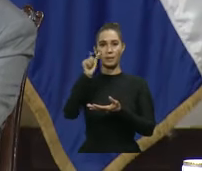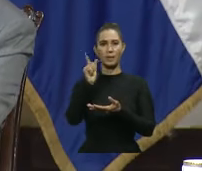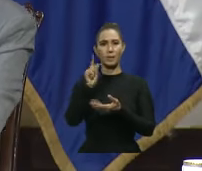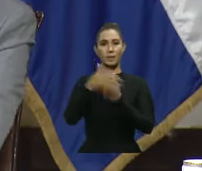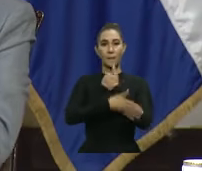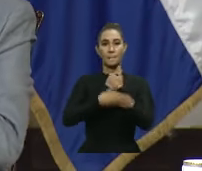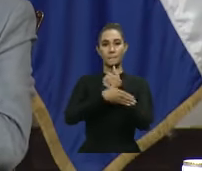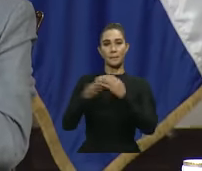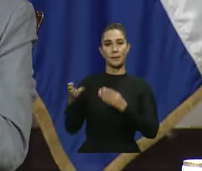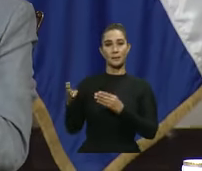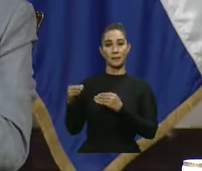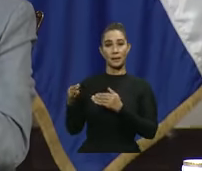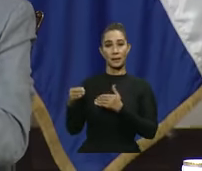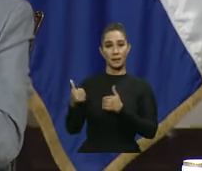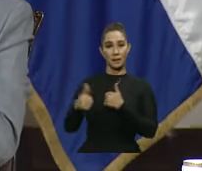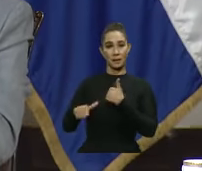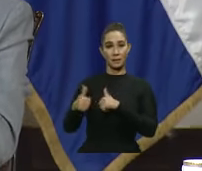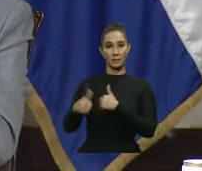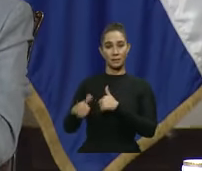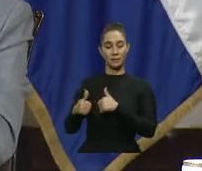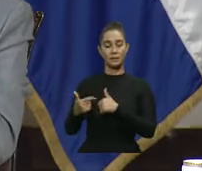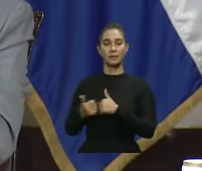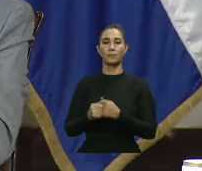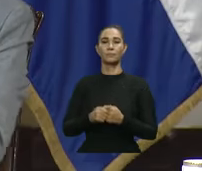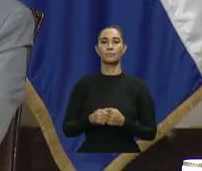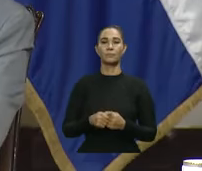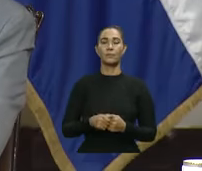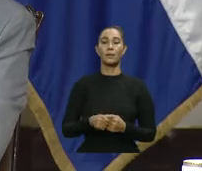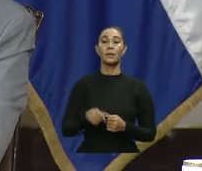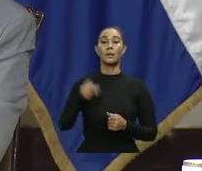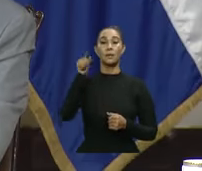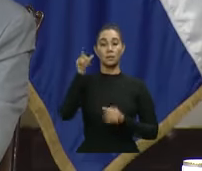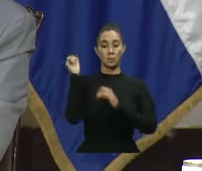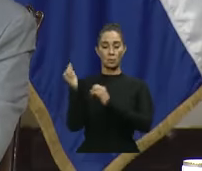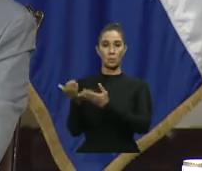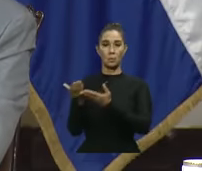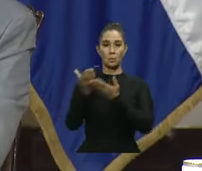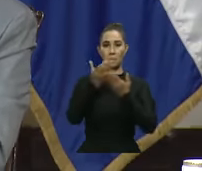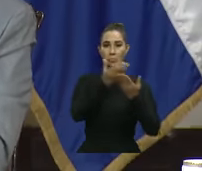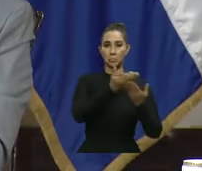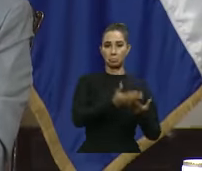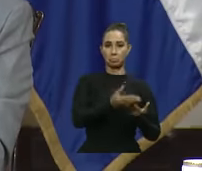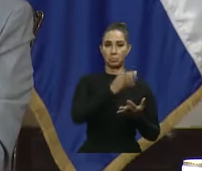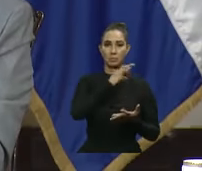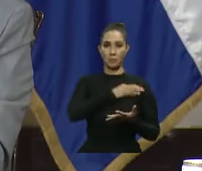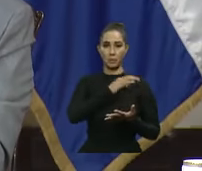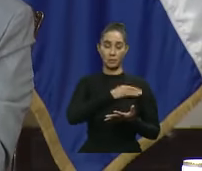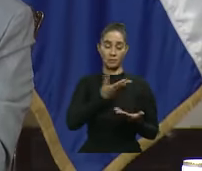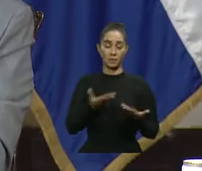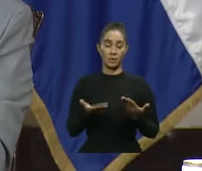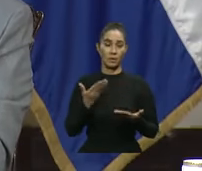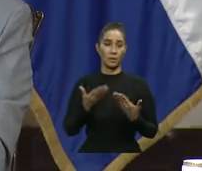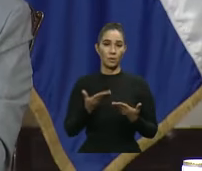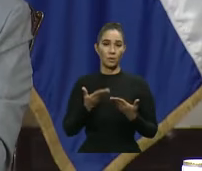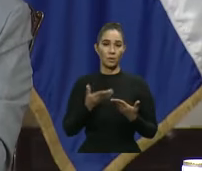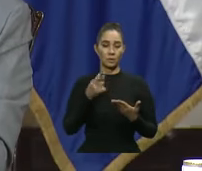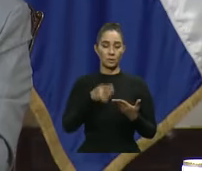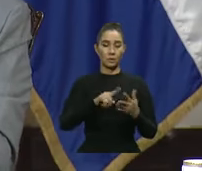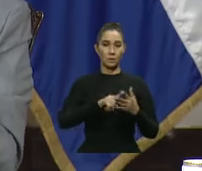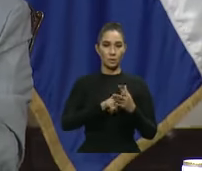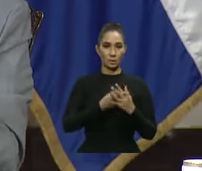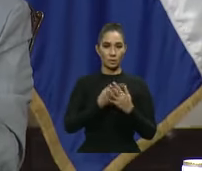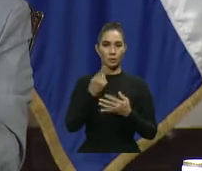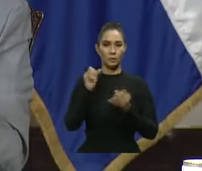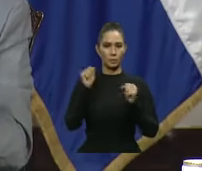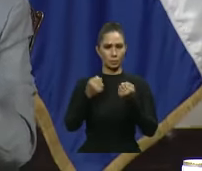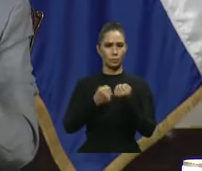está dentro del DERE CAFTA, que tiene tasa cero y que se pueden ver beneficiados también dentro de esta iniciativa. O sea,